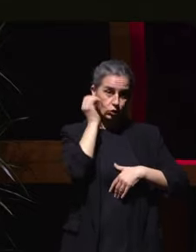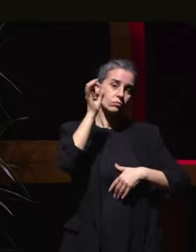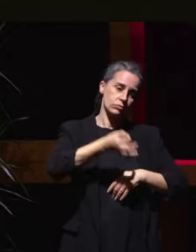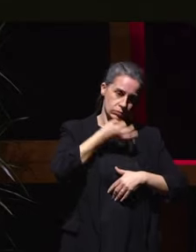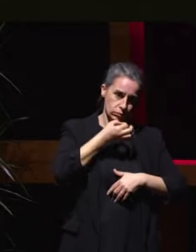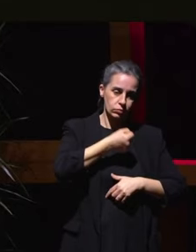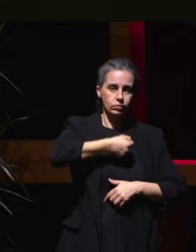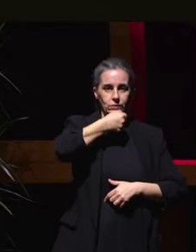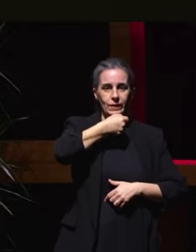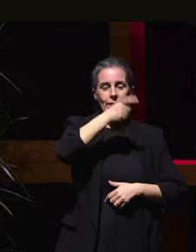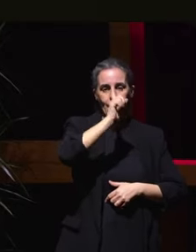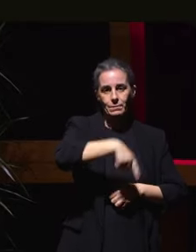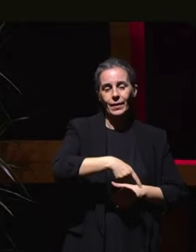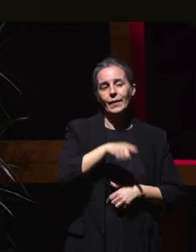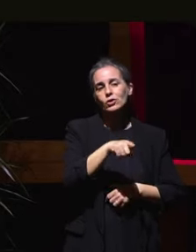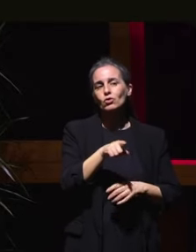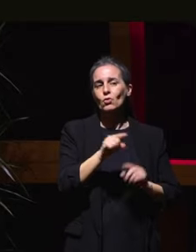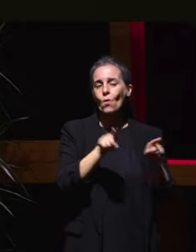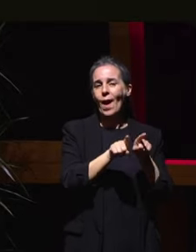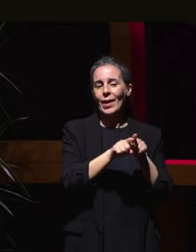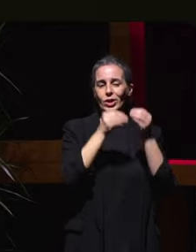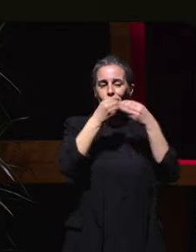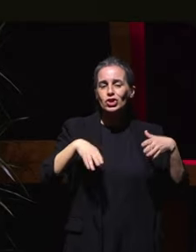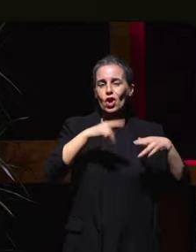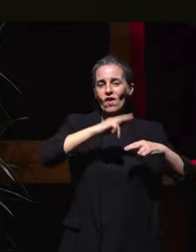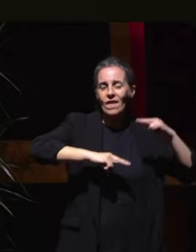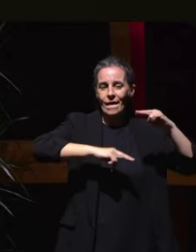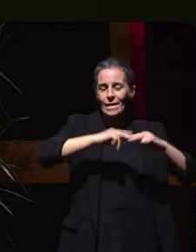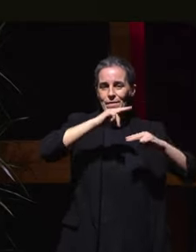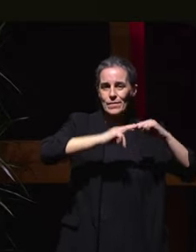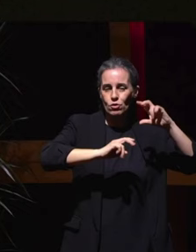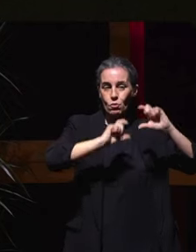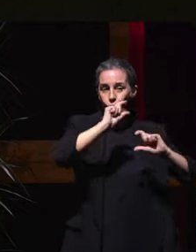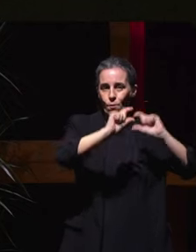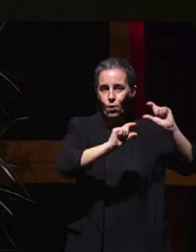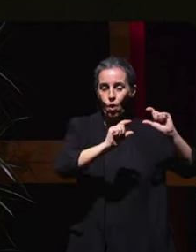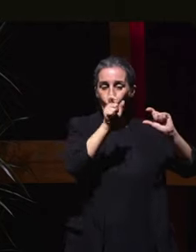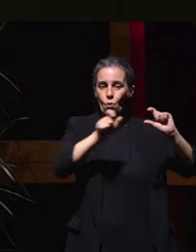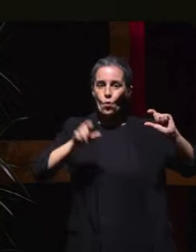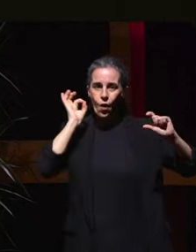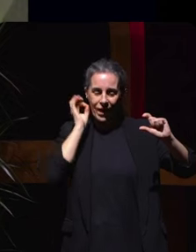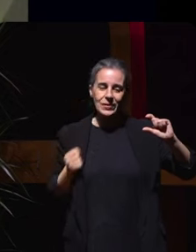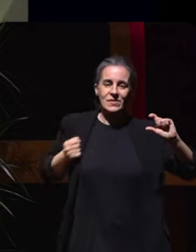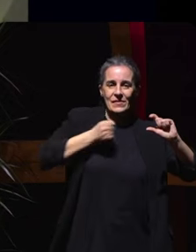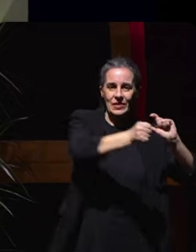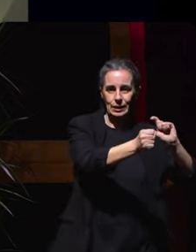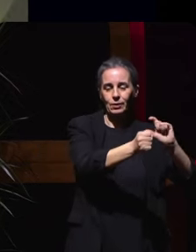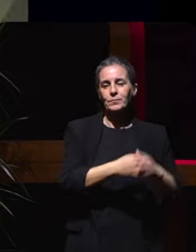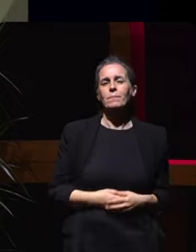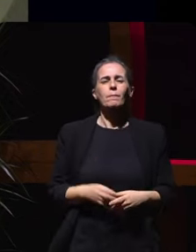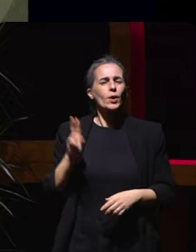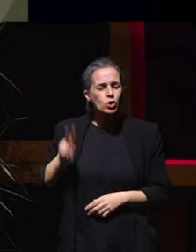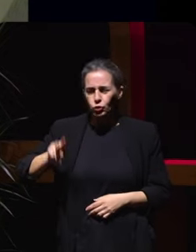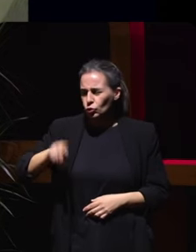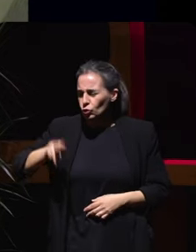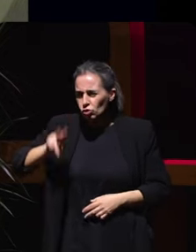ela, pois, facer historia e pouco a pouco seguir conseguindo que as mulleres ocupemos o noso lugar. Jamás, jamás, jamás, e cando digo jamás